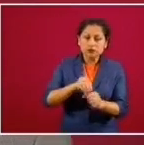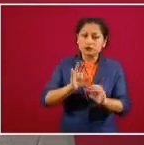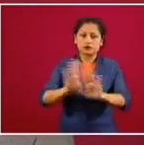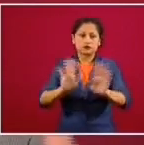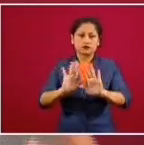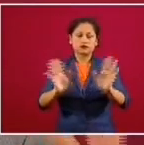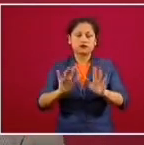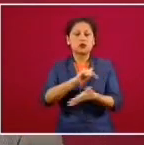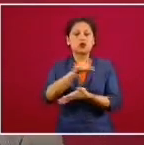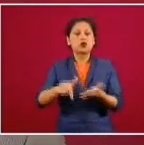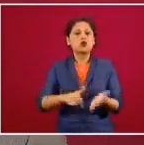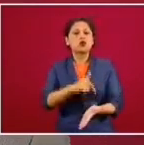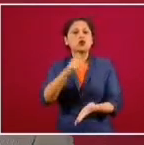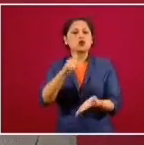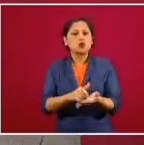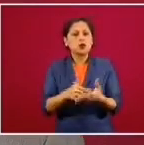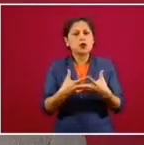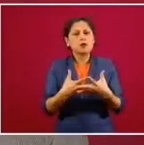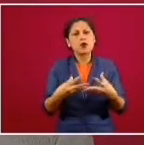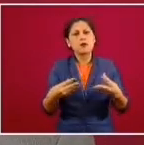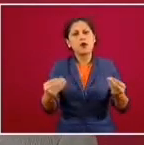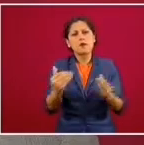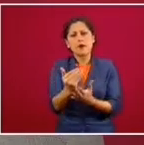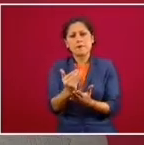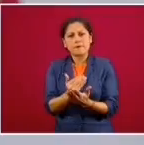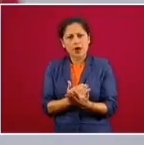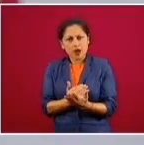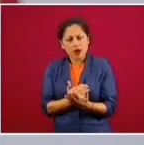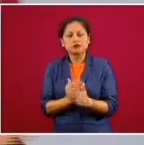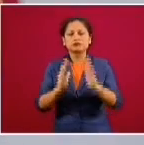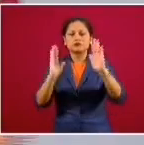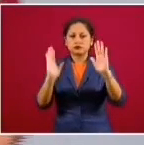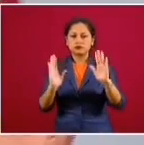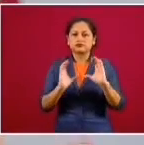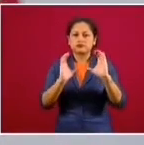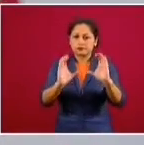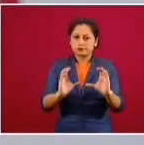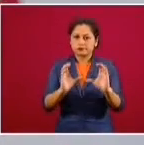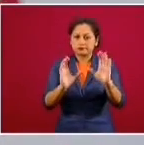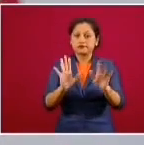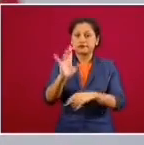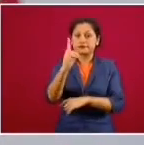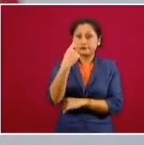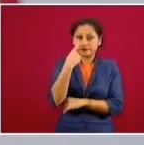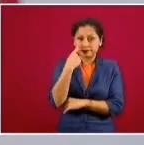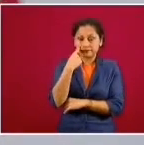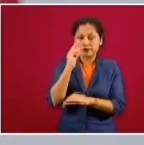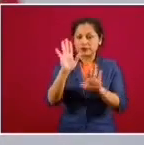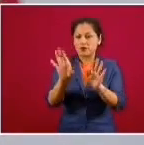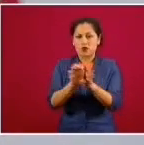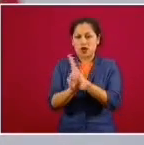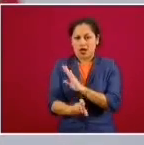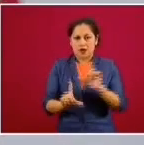transmisión o zonas de mínima transmisión. Para fines prácticos es como que estas zonas están en fase